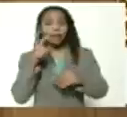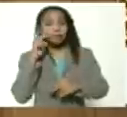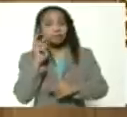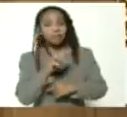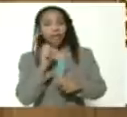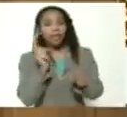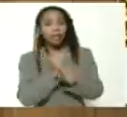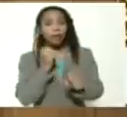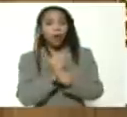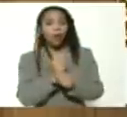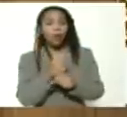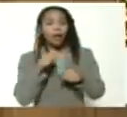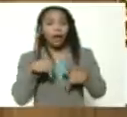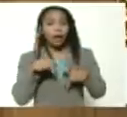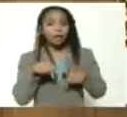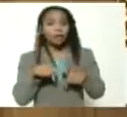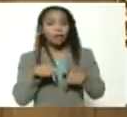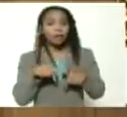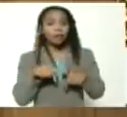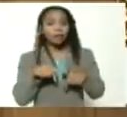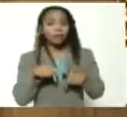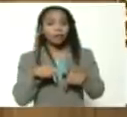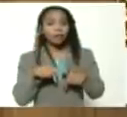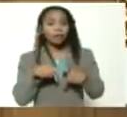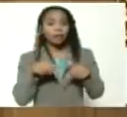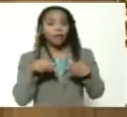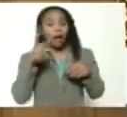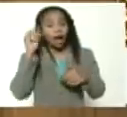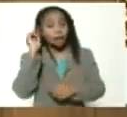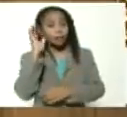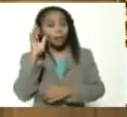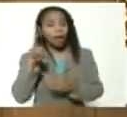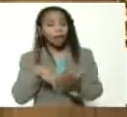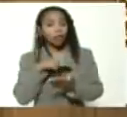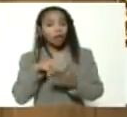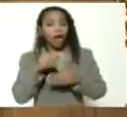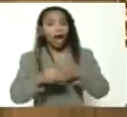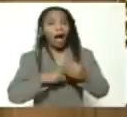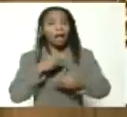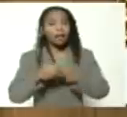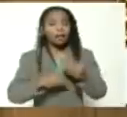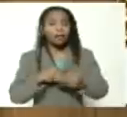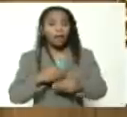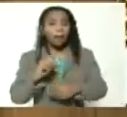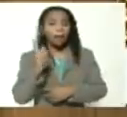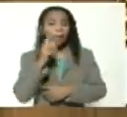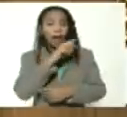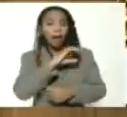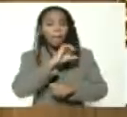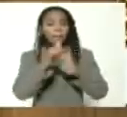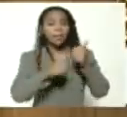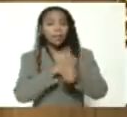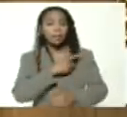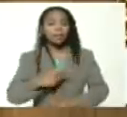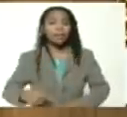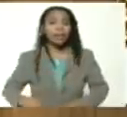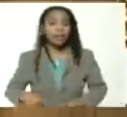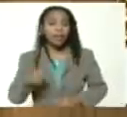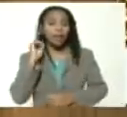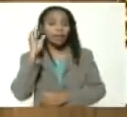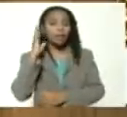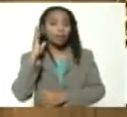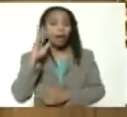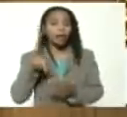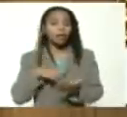labor que en esta digna Asamblea Nacional realiza la primera vicepresidenta de la Asamblea